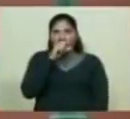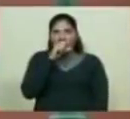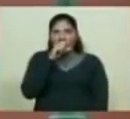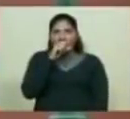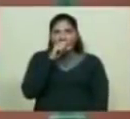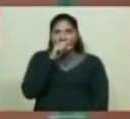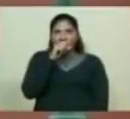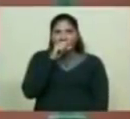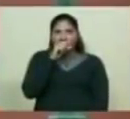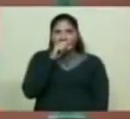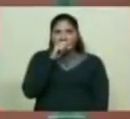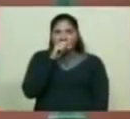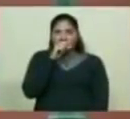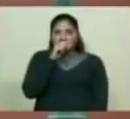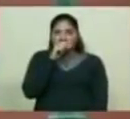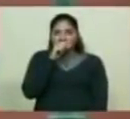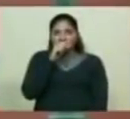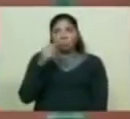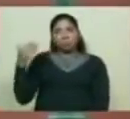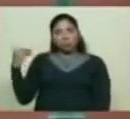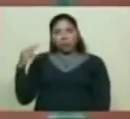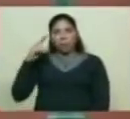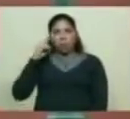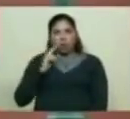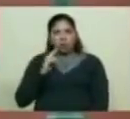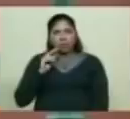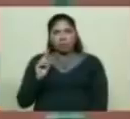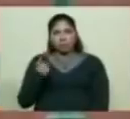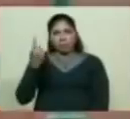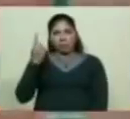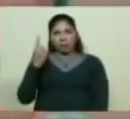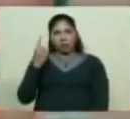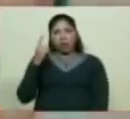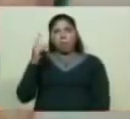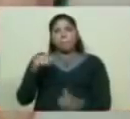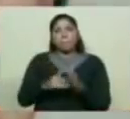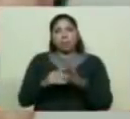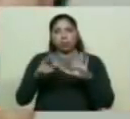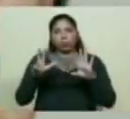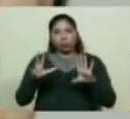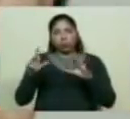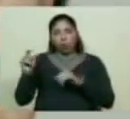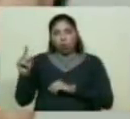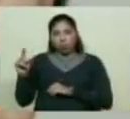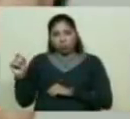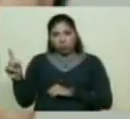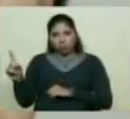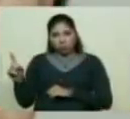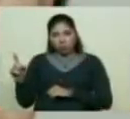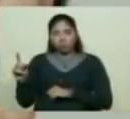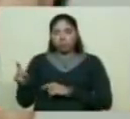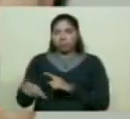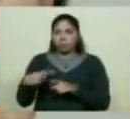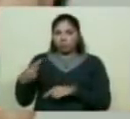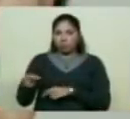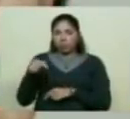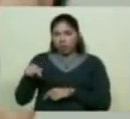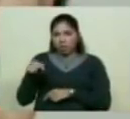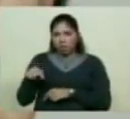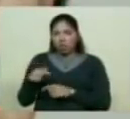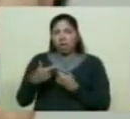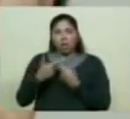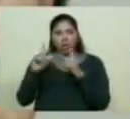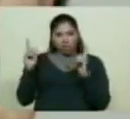bolívar se refiere al primer congreso el de 1811 y allí establecimos la